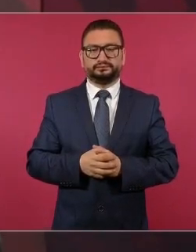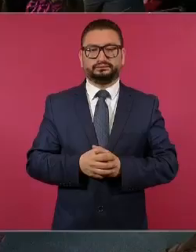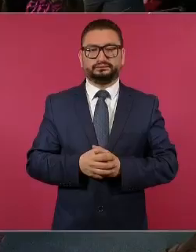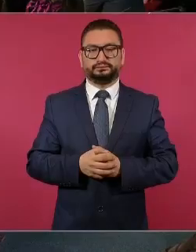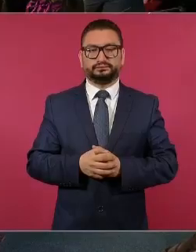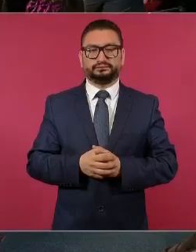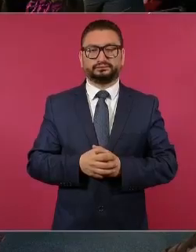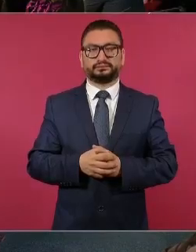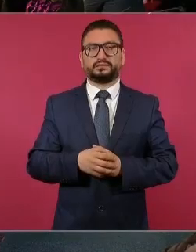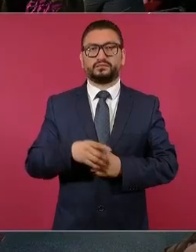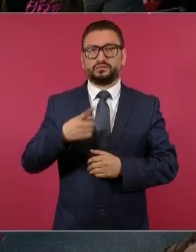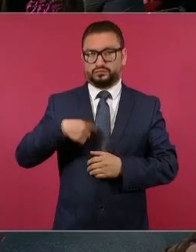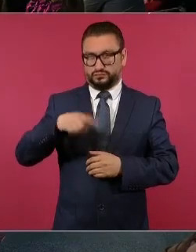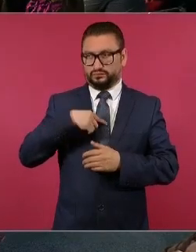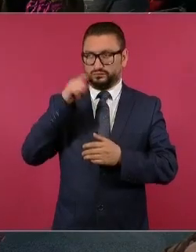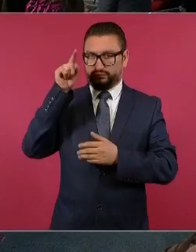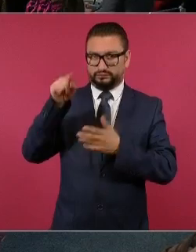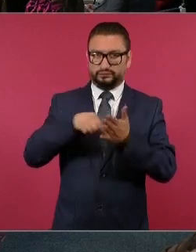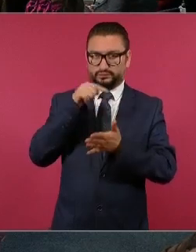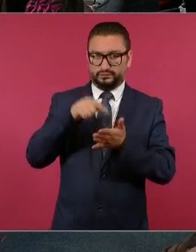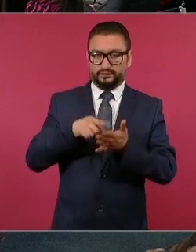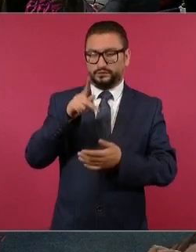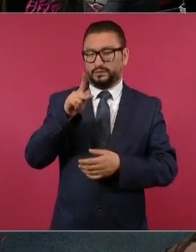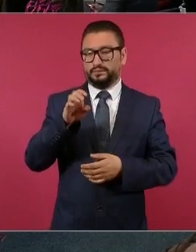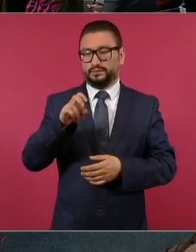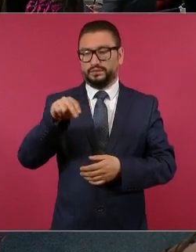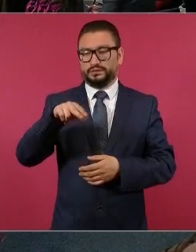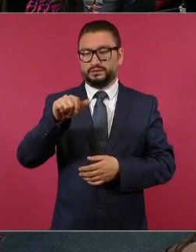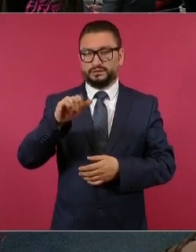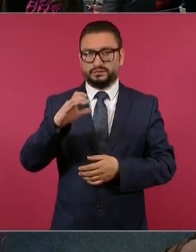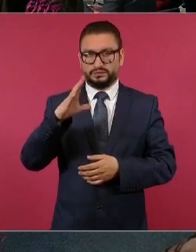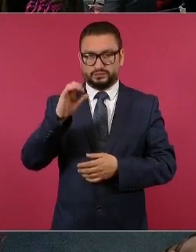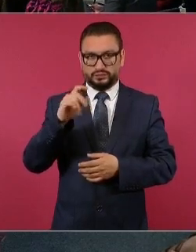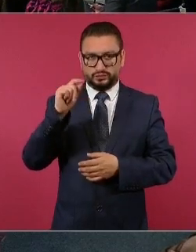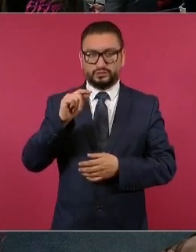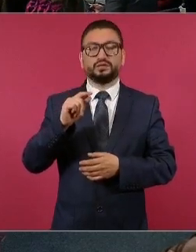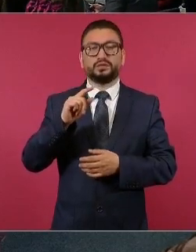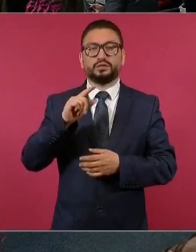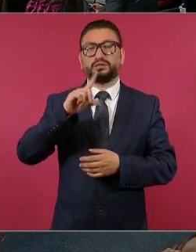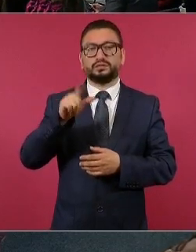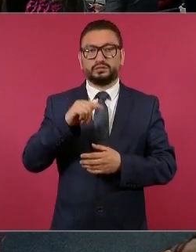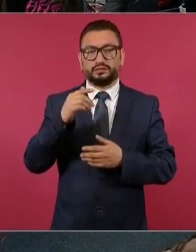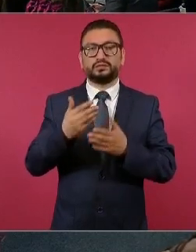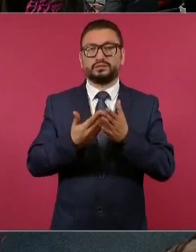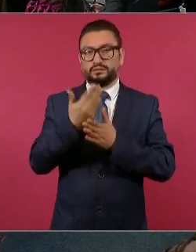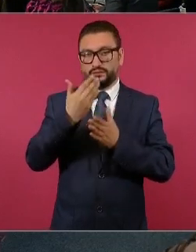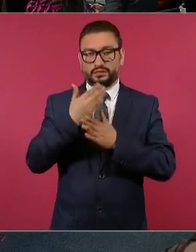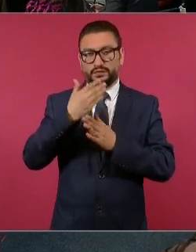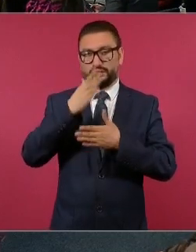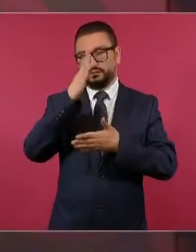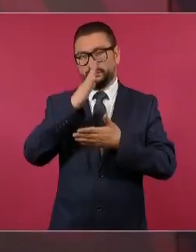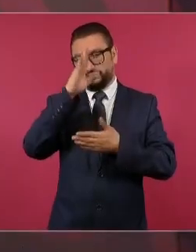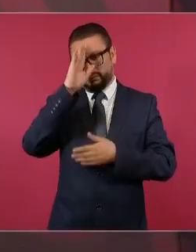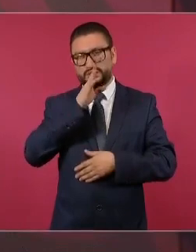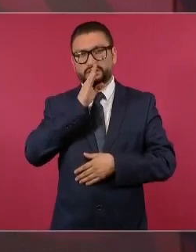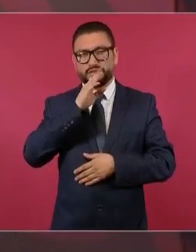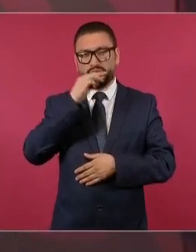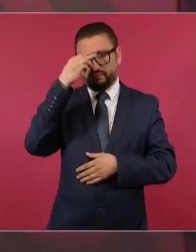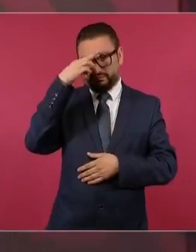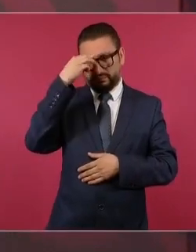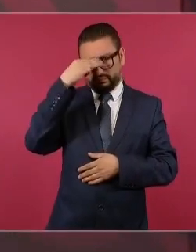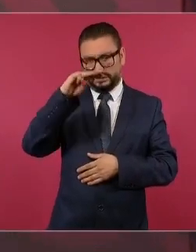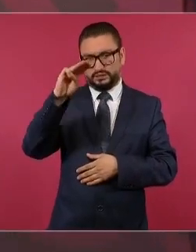vamos a estar en Peñasco, vamos a ir en la mañana, mediodía, a Mexicali y de ahí nos vamos